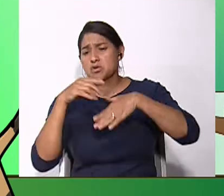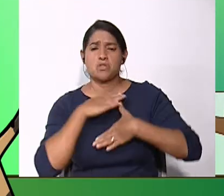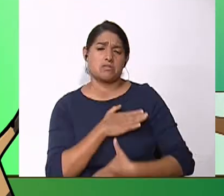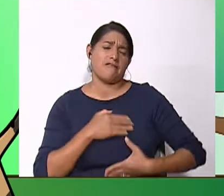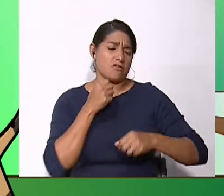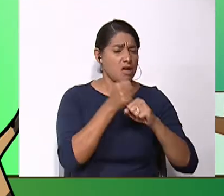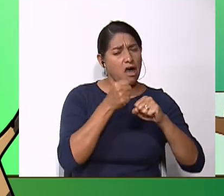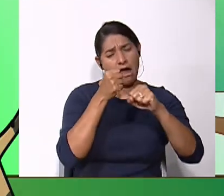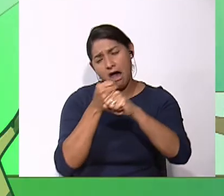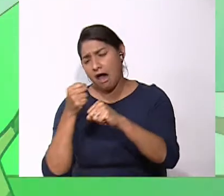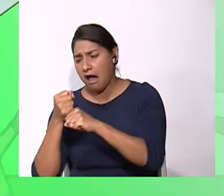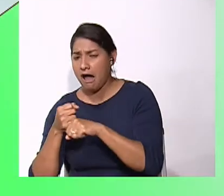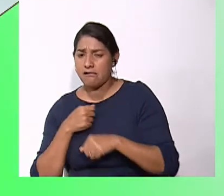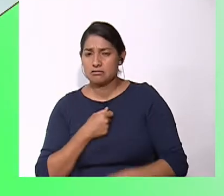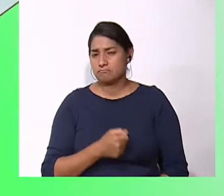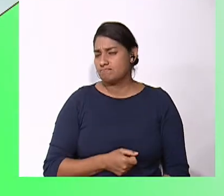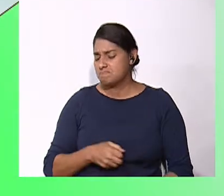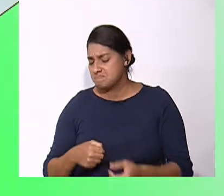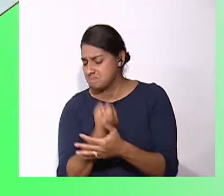de casa.